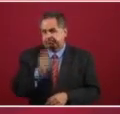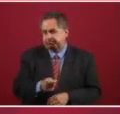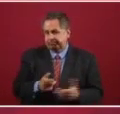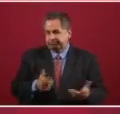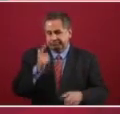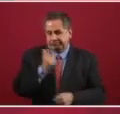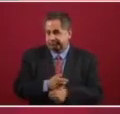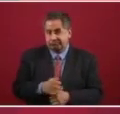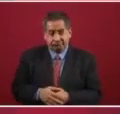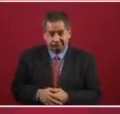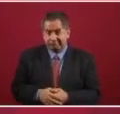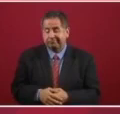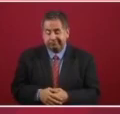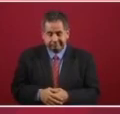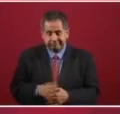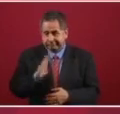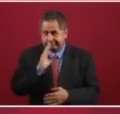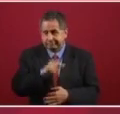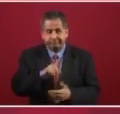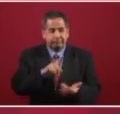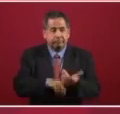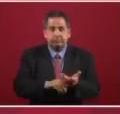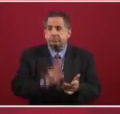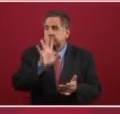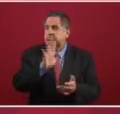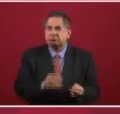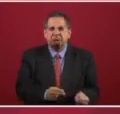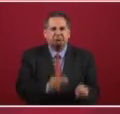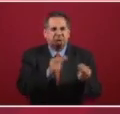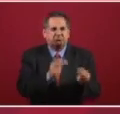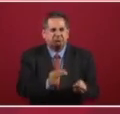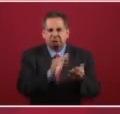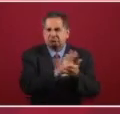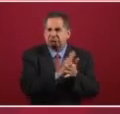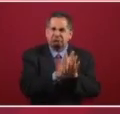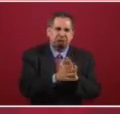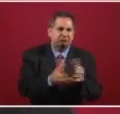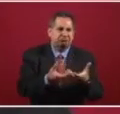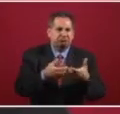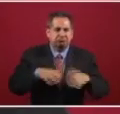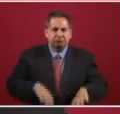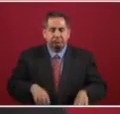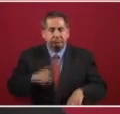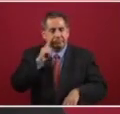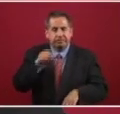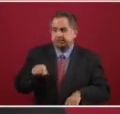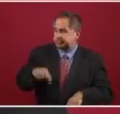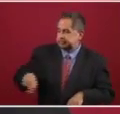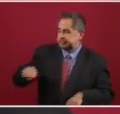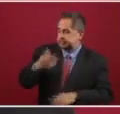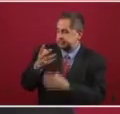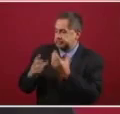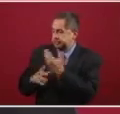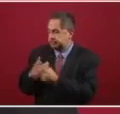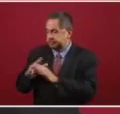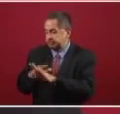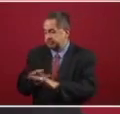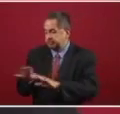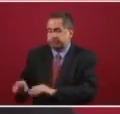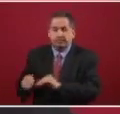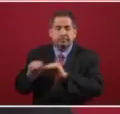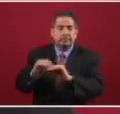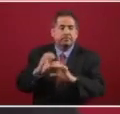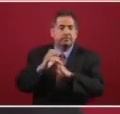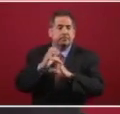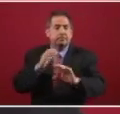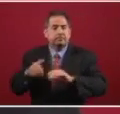toda una empresa dedicada al transporte en